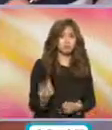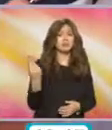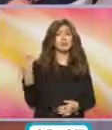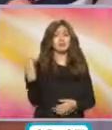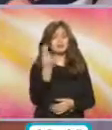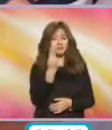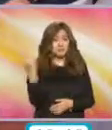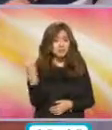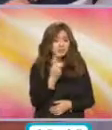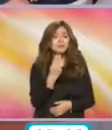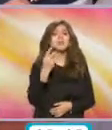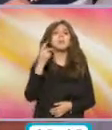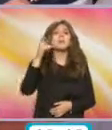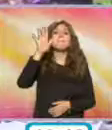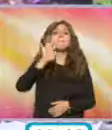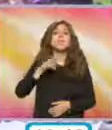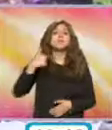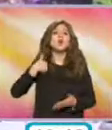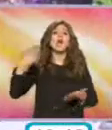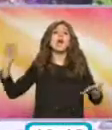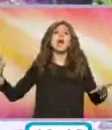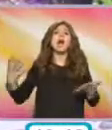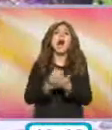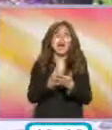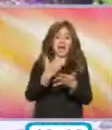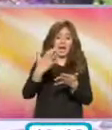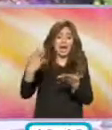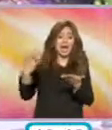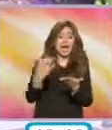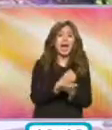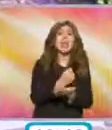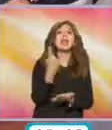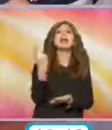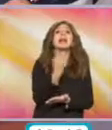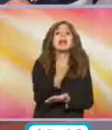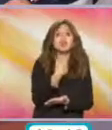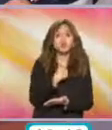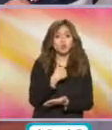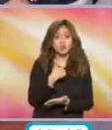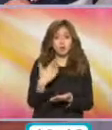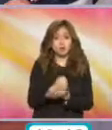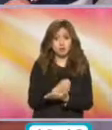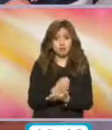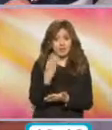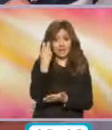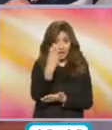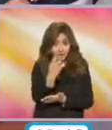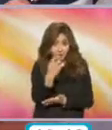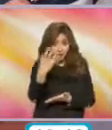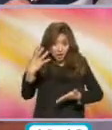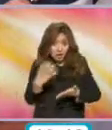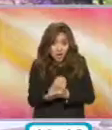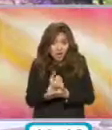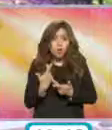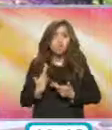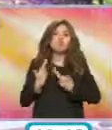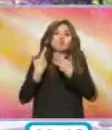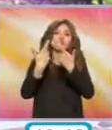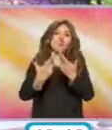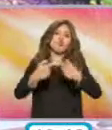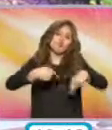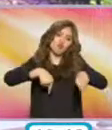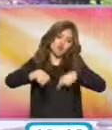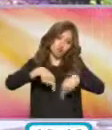necesitamos sentir cada tanto que ganamos en algo. Exactamente. Eso regala también el fútbol. Claro.